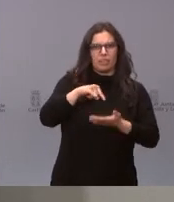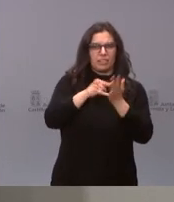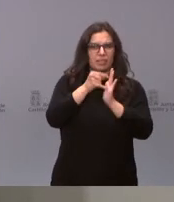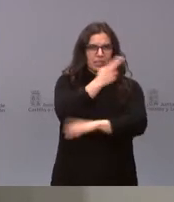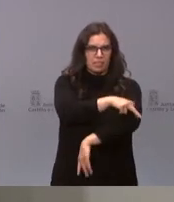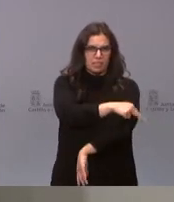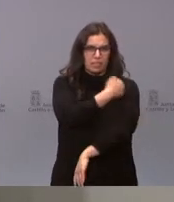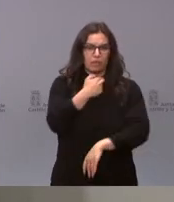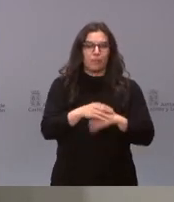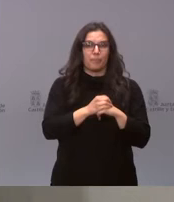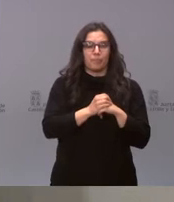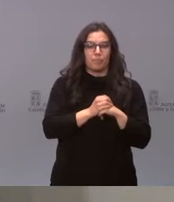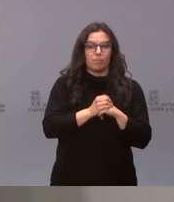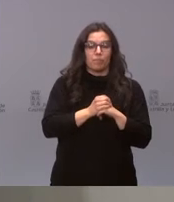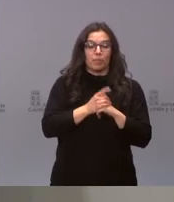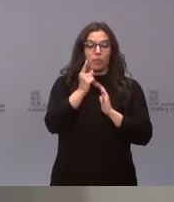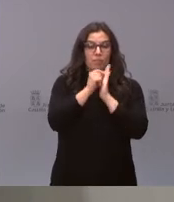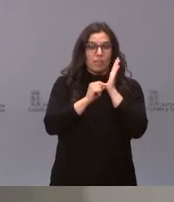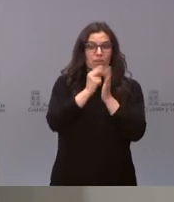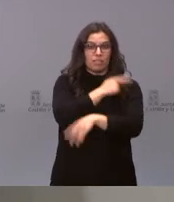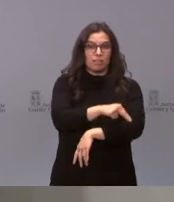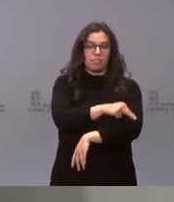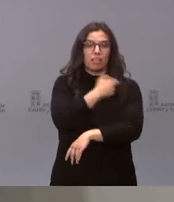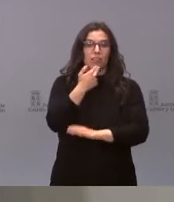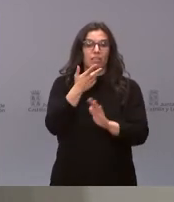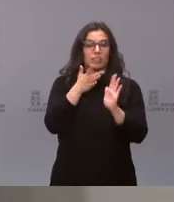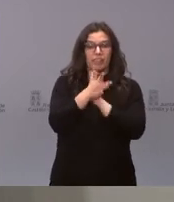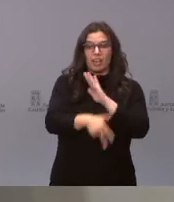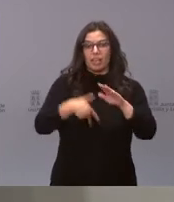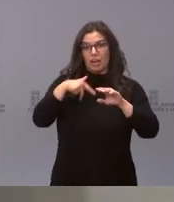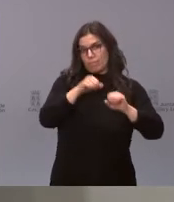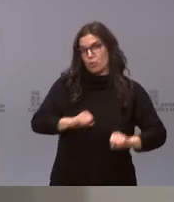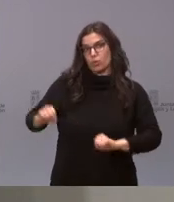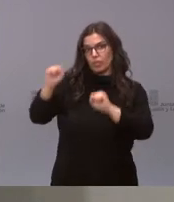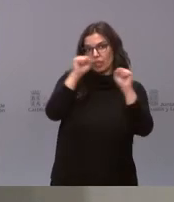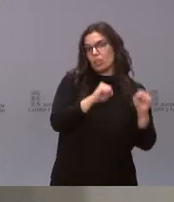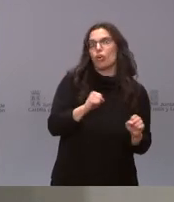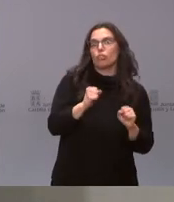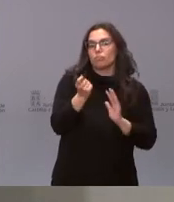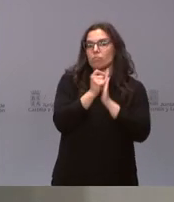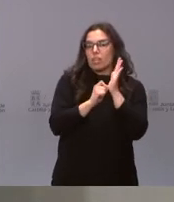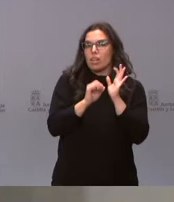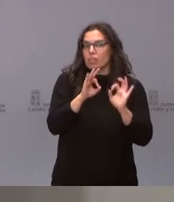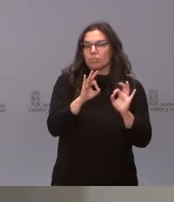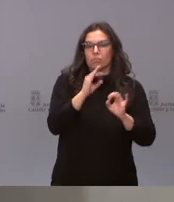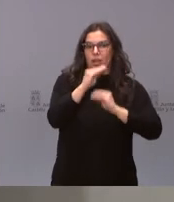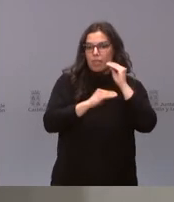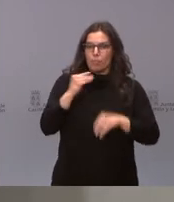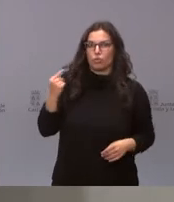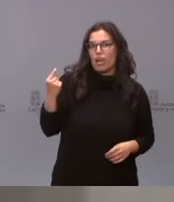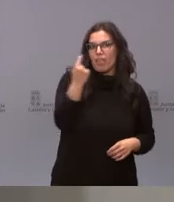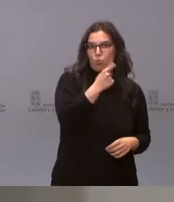medidas sanitarias engloban las medidas generales de protección que esos son medidas que aplicamos cada uno de nosotros